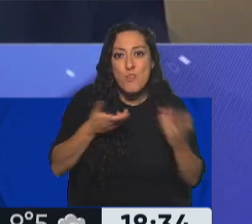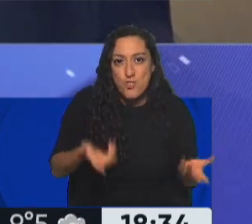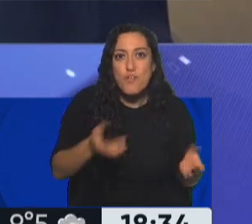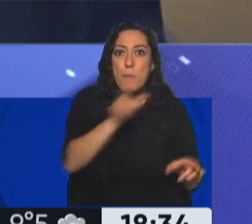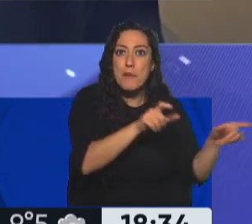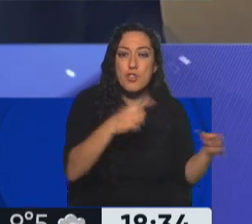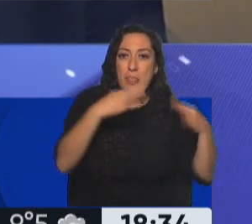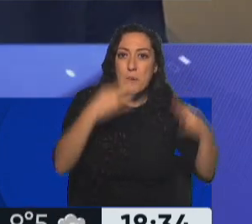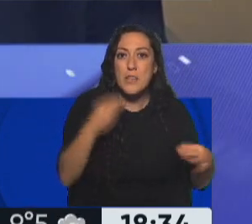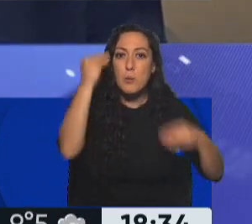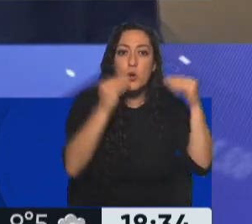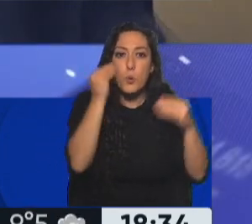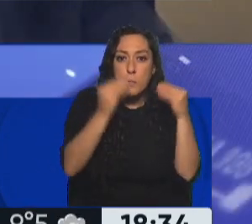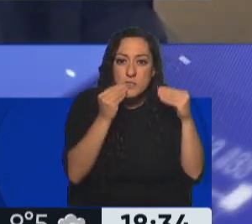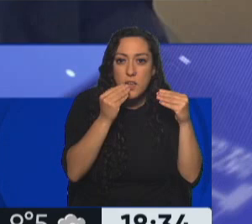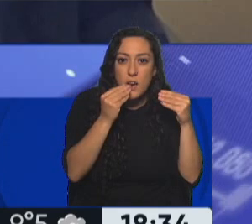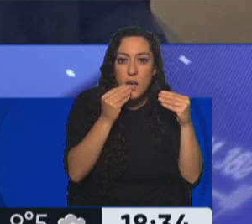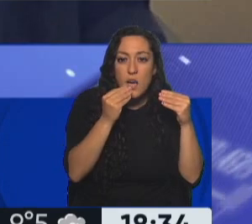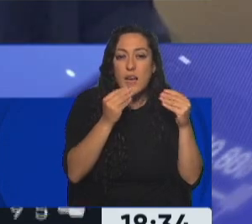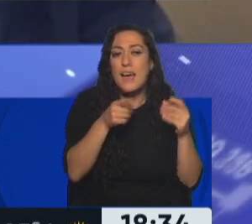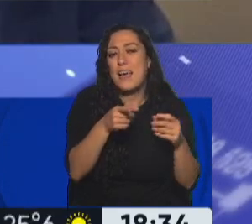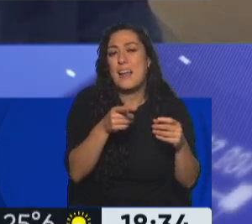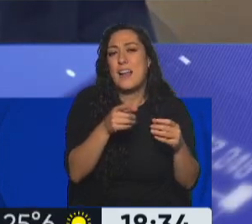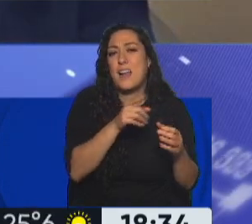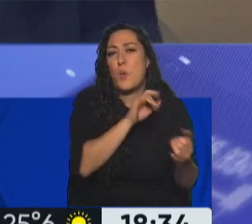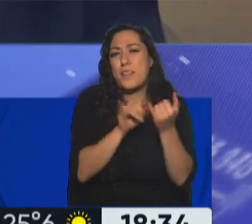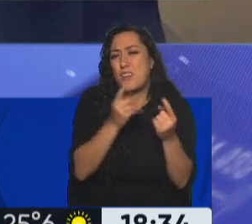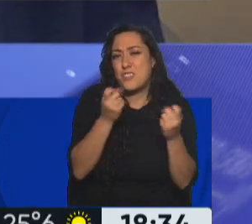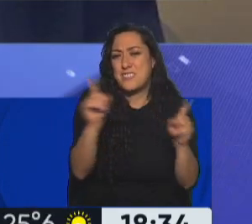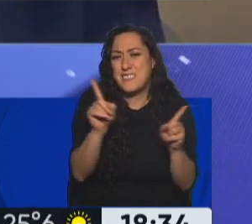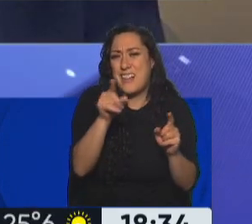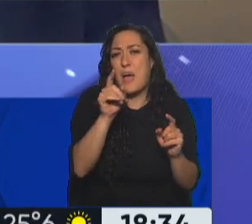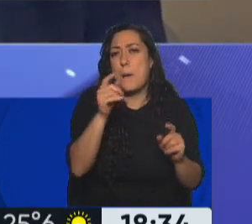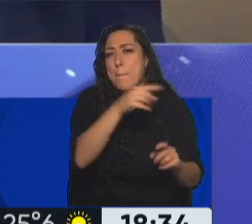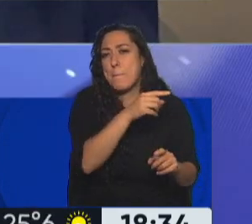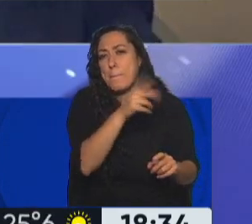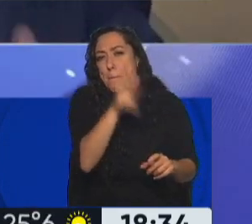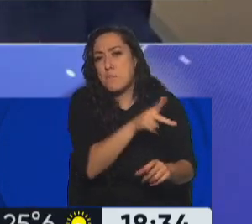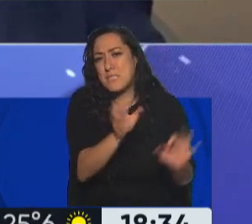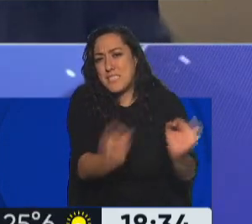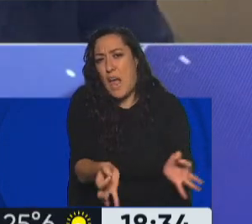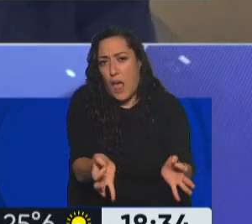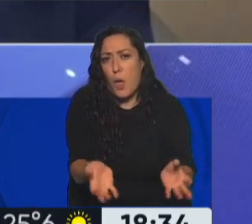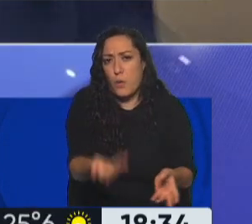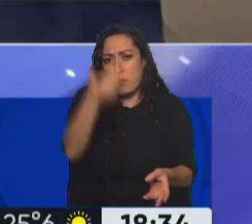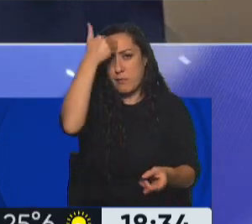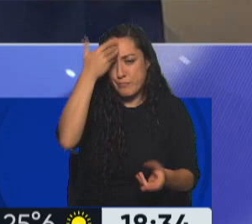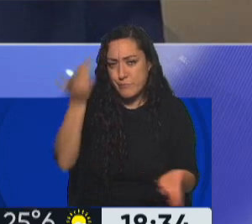gente no debían contárselas, él sabía bien cuáles eran, ¿no? Y creo que además supo